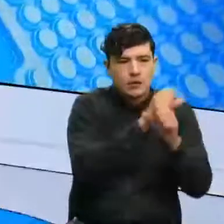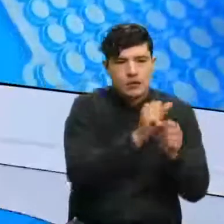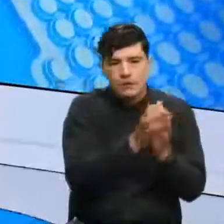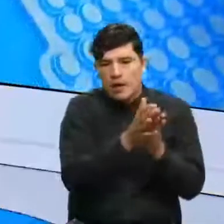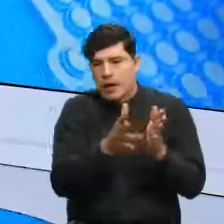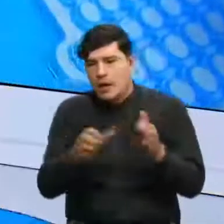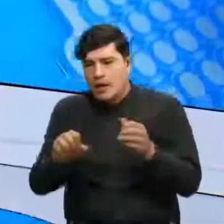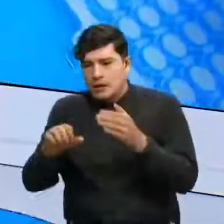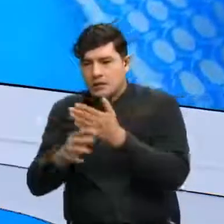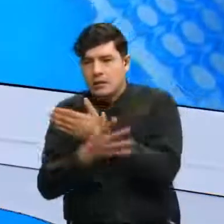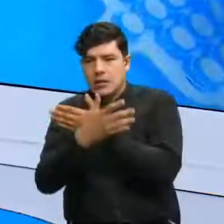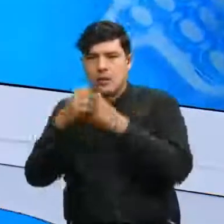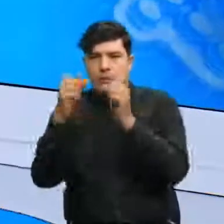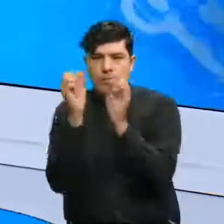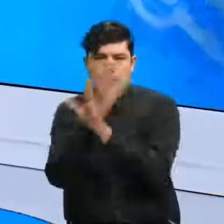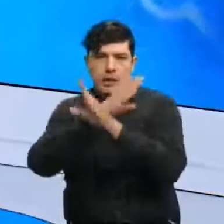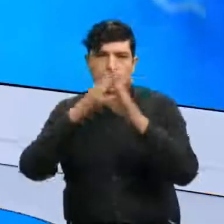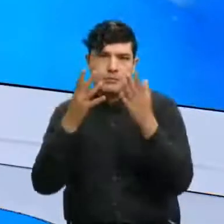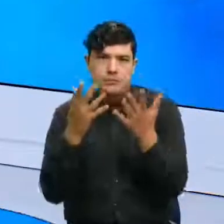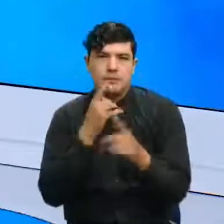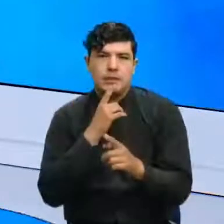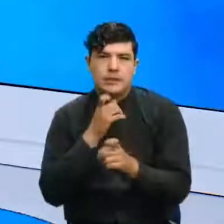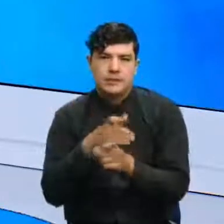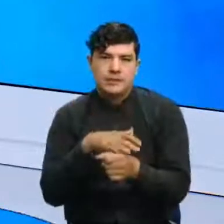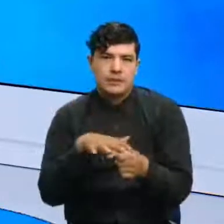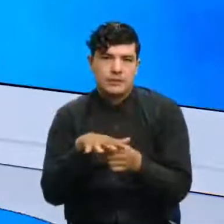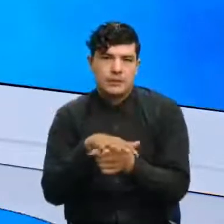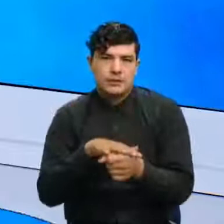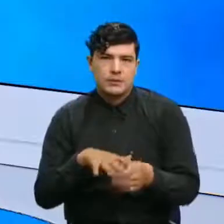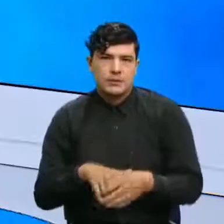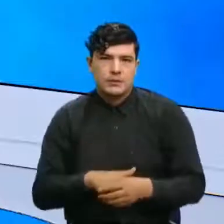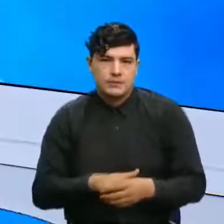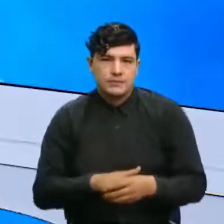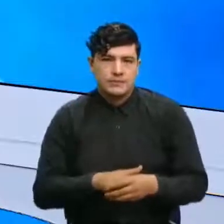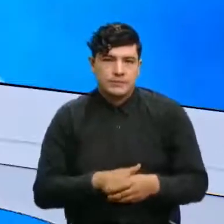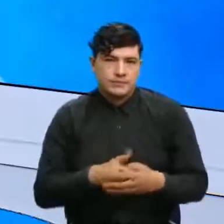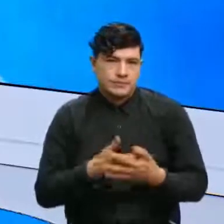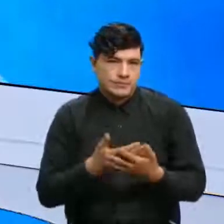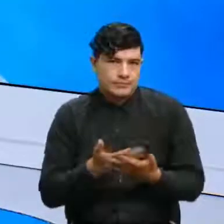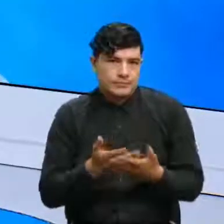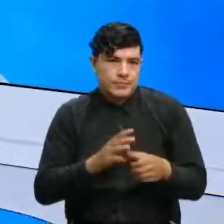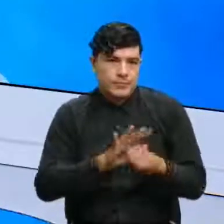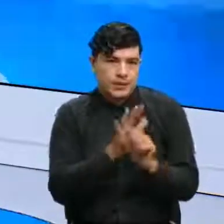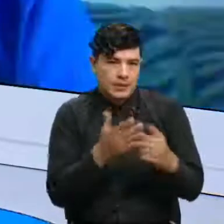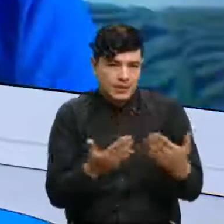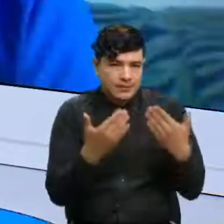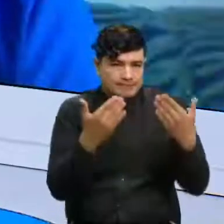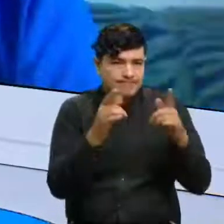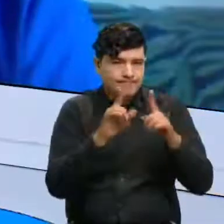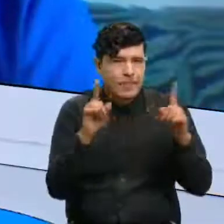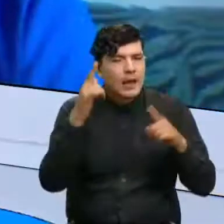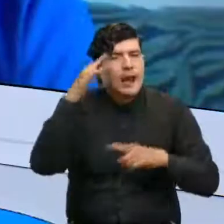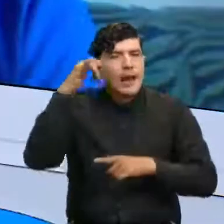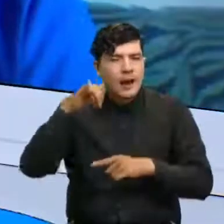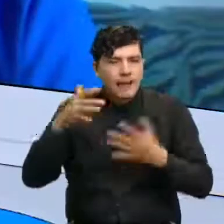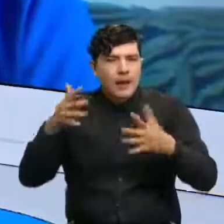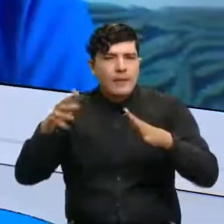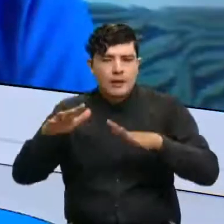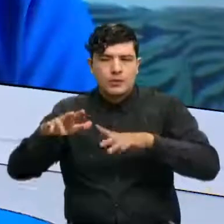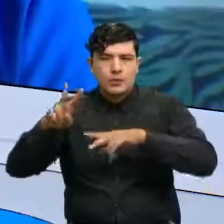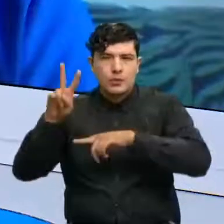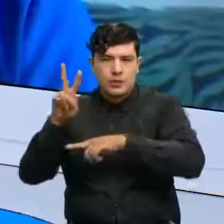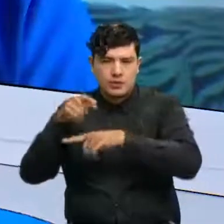el virus no respeta horas, en el día pues contagia. Creemos que el confinamiento al menos de 2 semanas